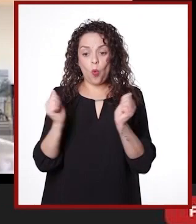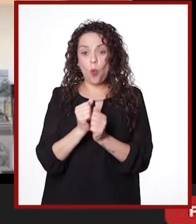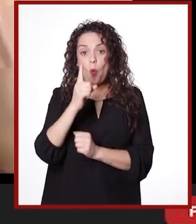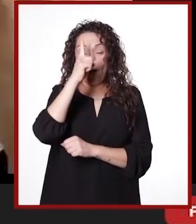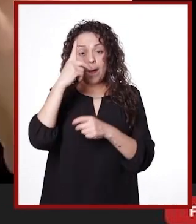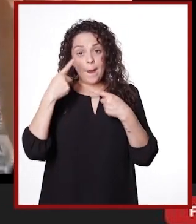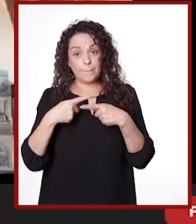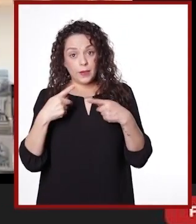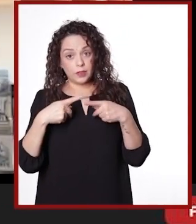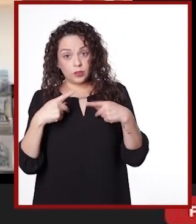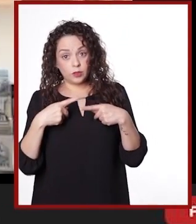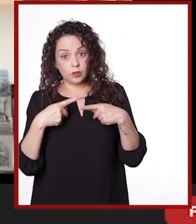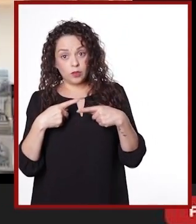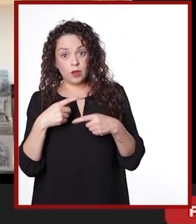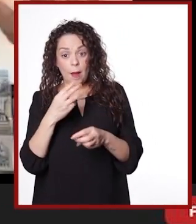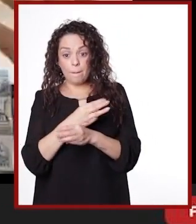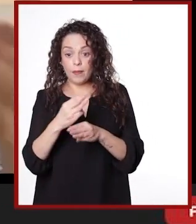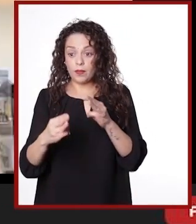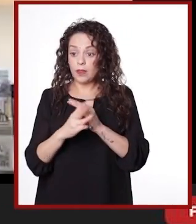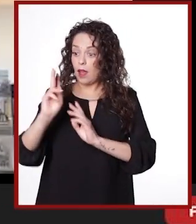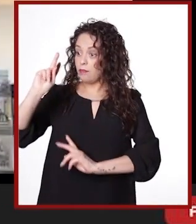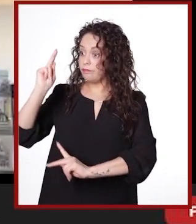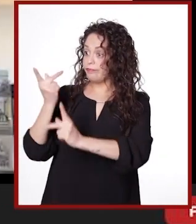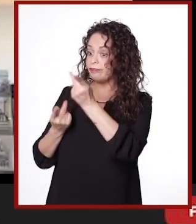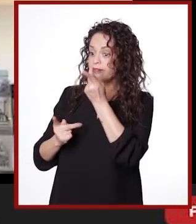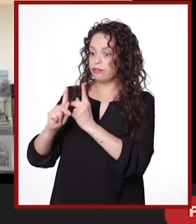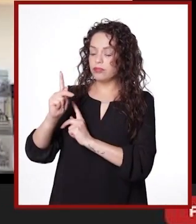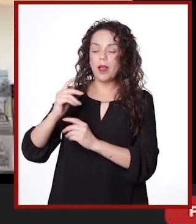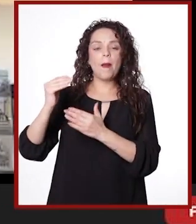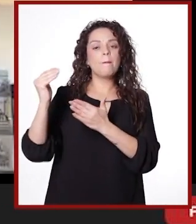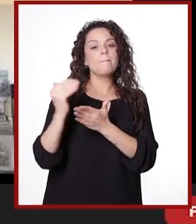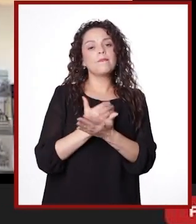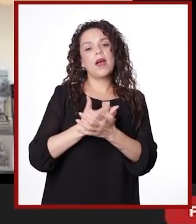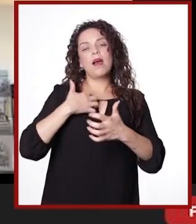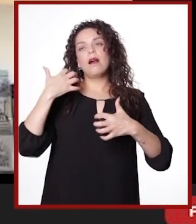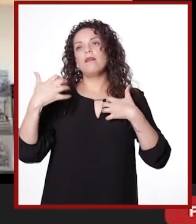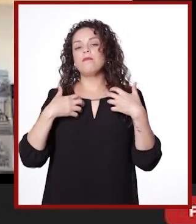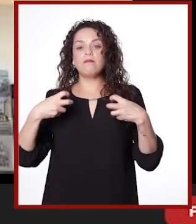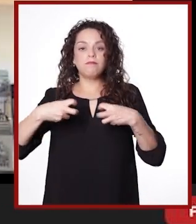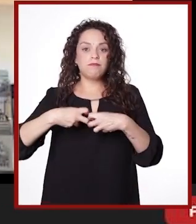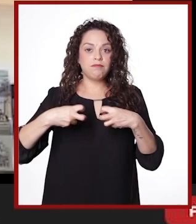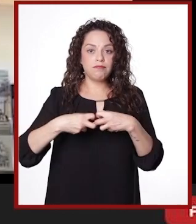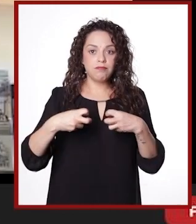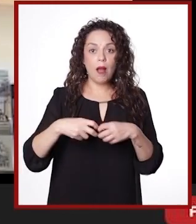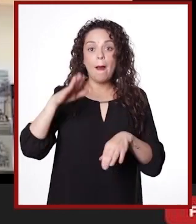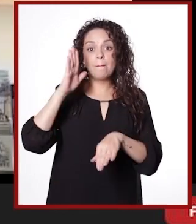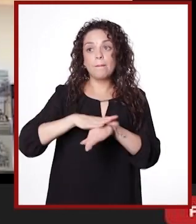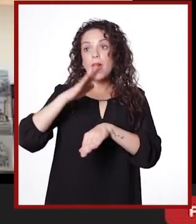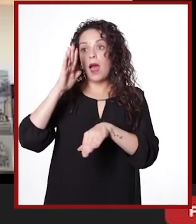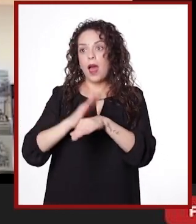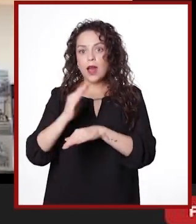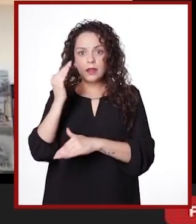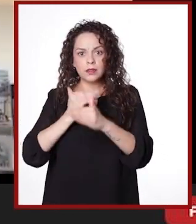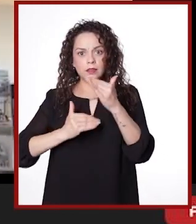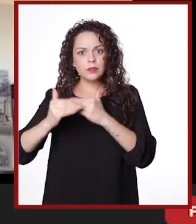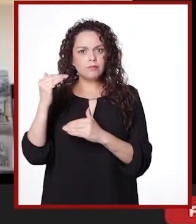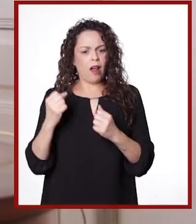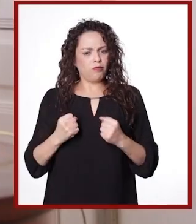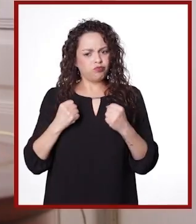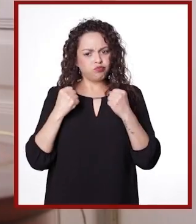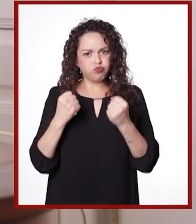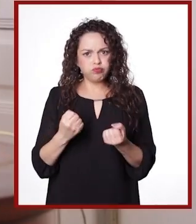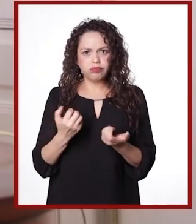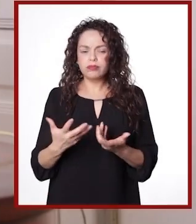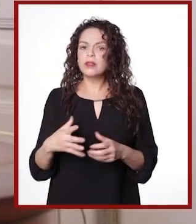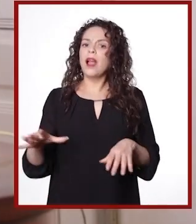persona con material vegetal reduce el estrés, aumenta la productividad, cambia positivamente el humor.